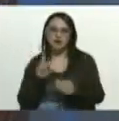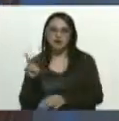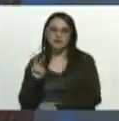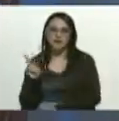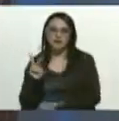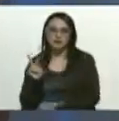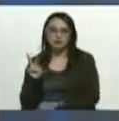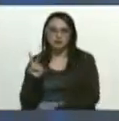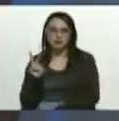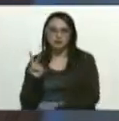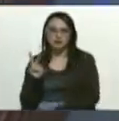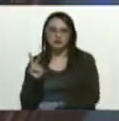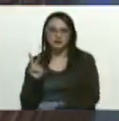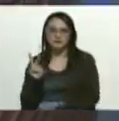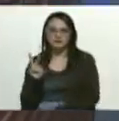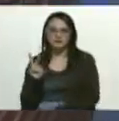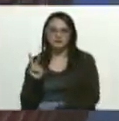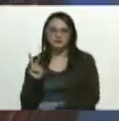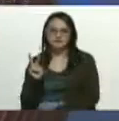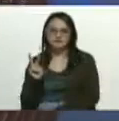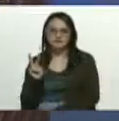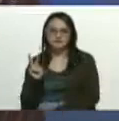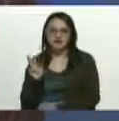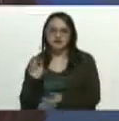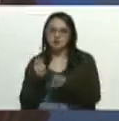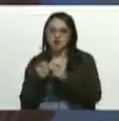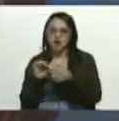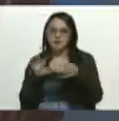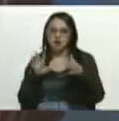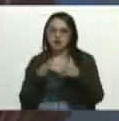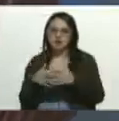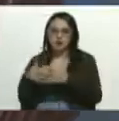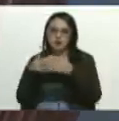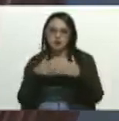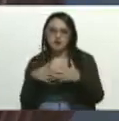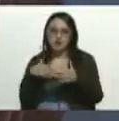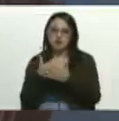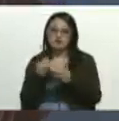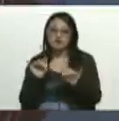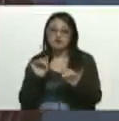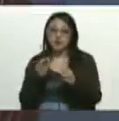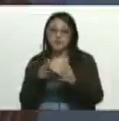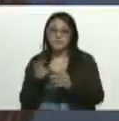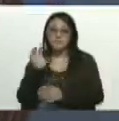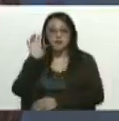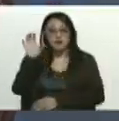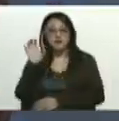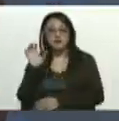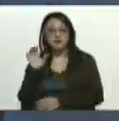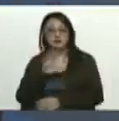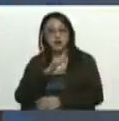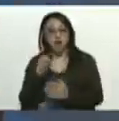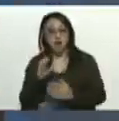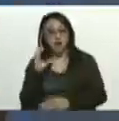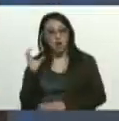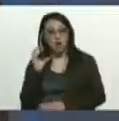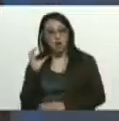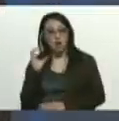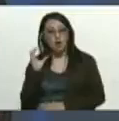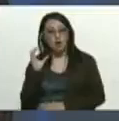Venezuela, lo convirtió en enemigo de Estados Unidos y lo convirtió en enemigo hasta de su propio país de origen, Colombia.